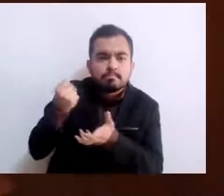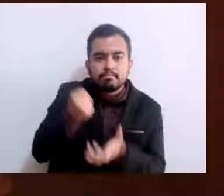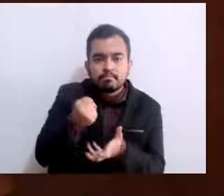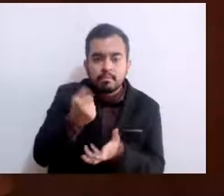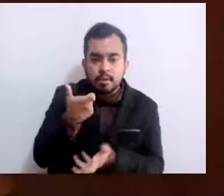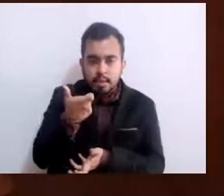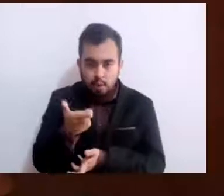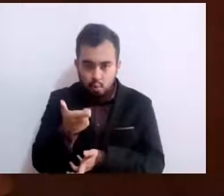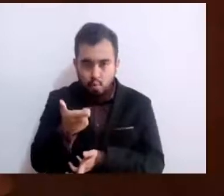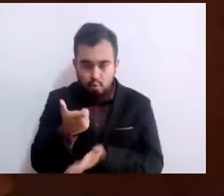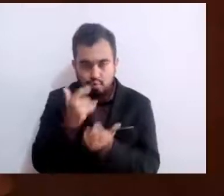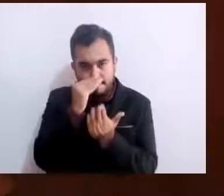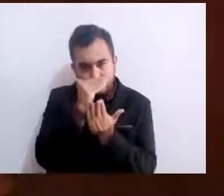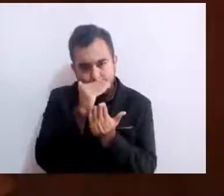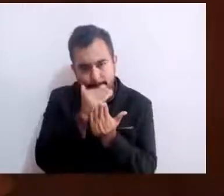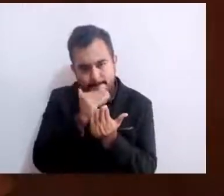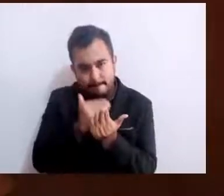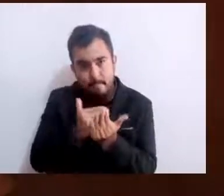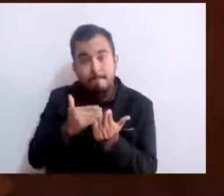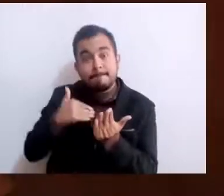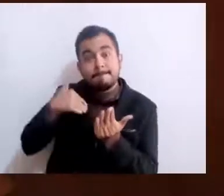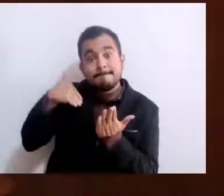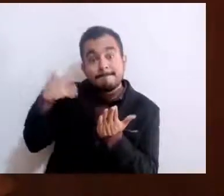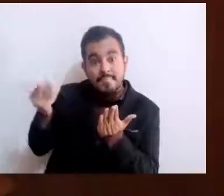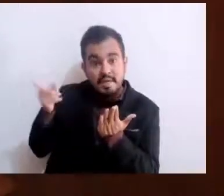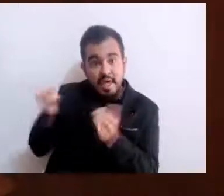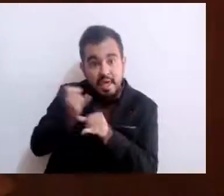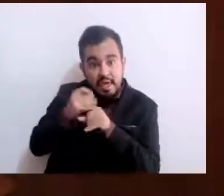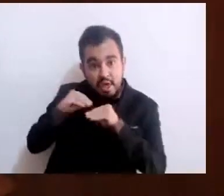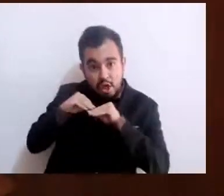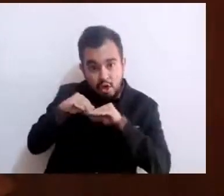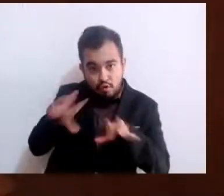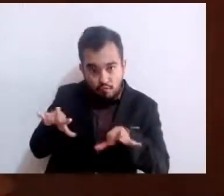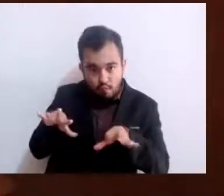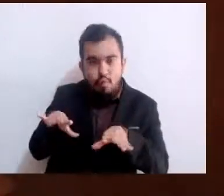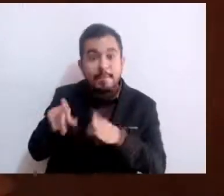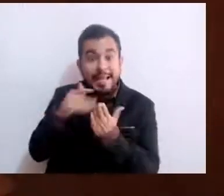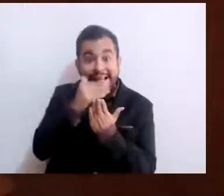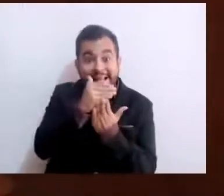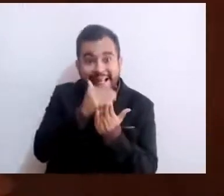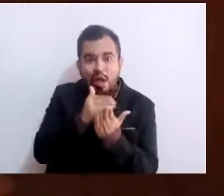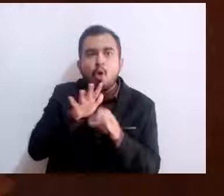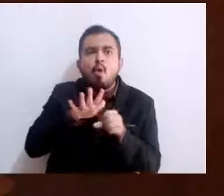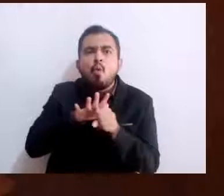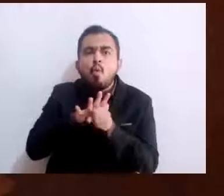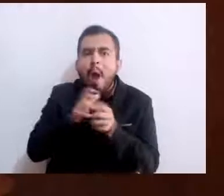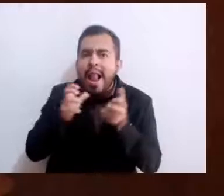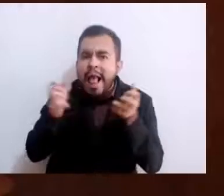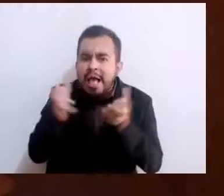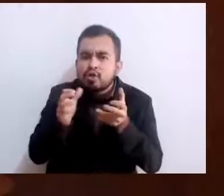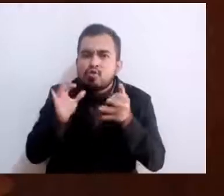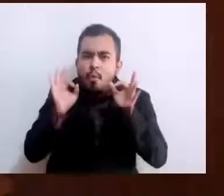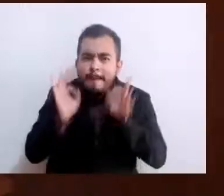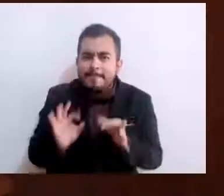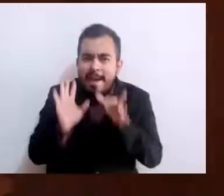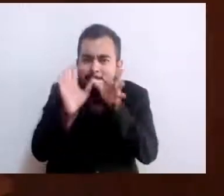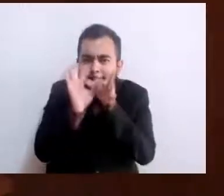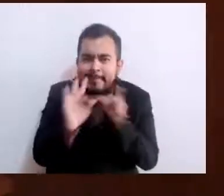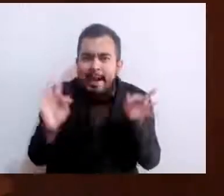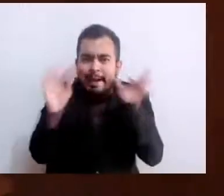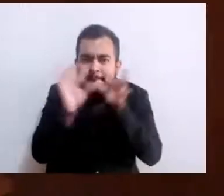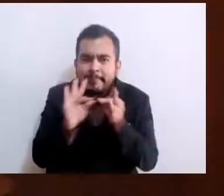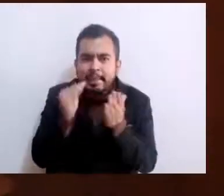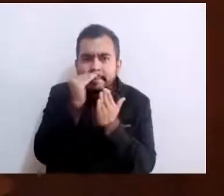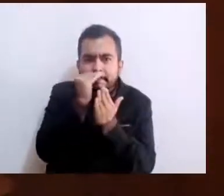en donde el informe incluyera las acciones emprendidas y detalladas, sobre todo